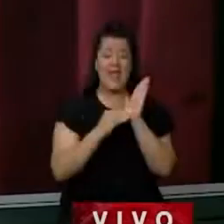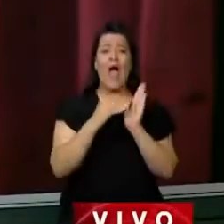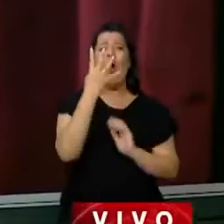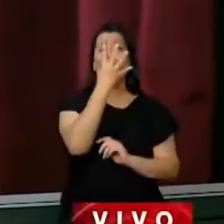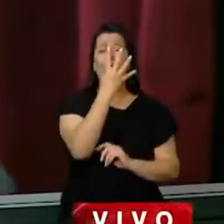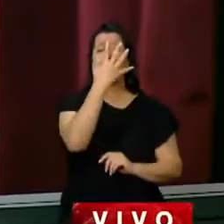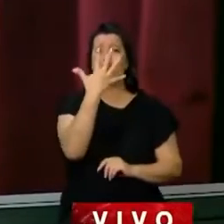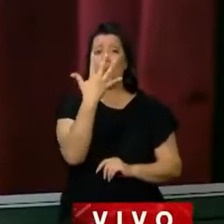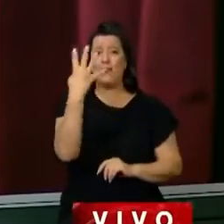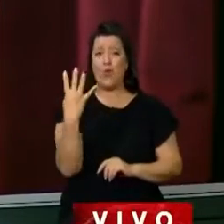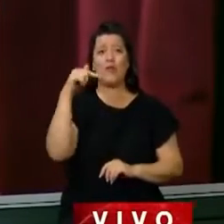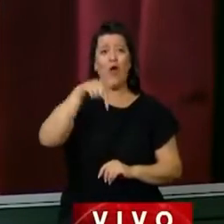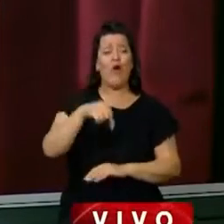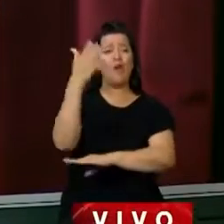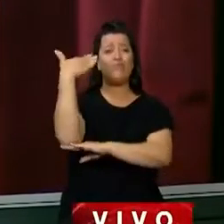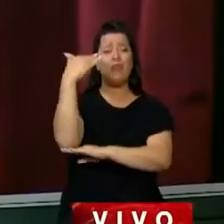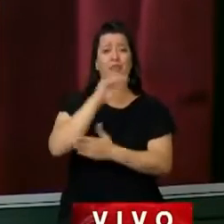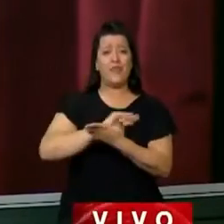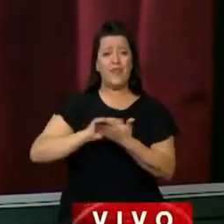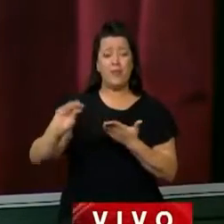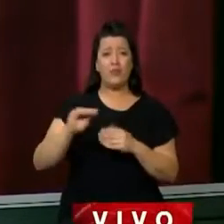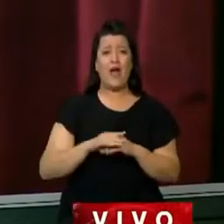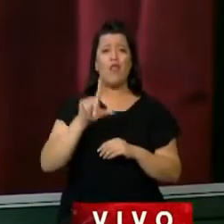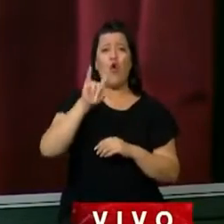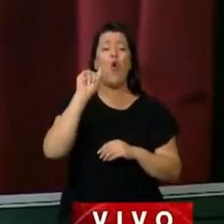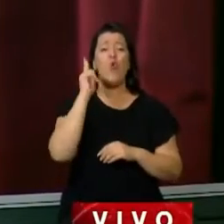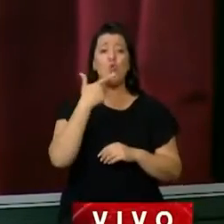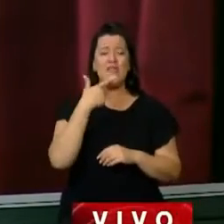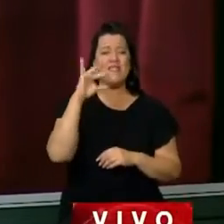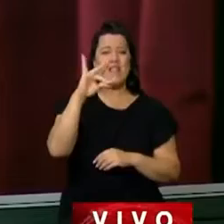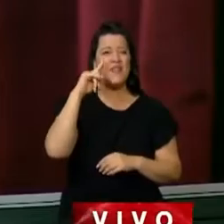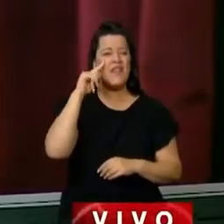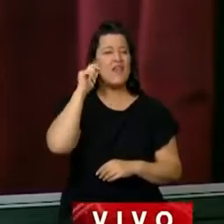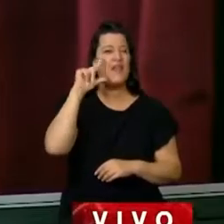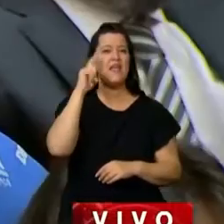Tiene la palabra el diputado Luis Di Giacomo.